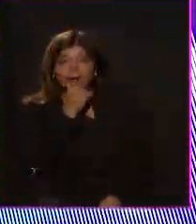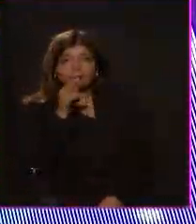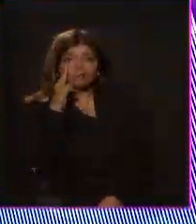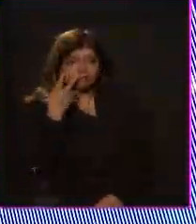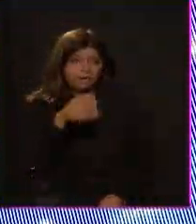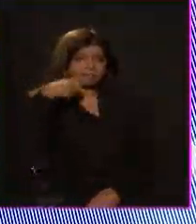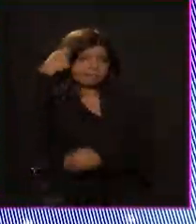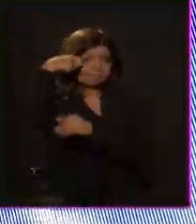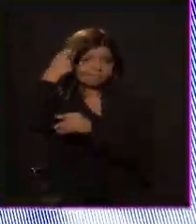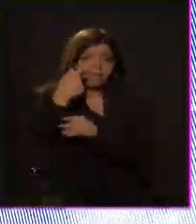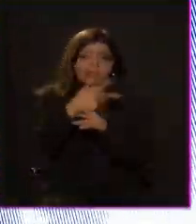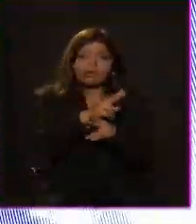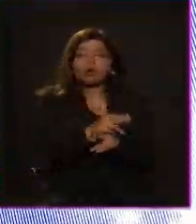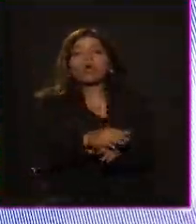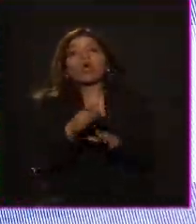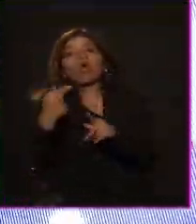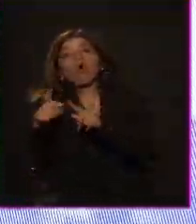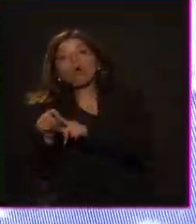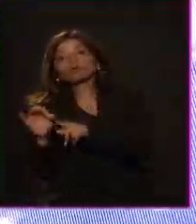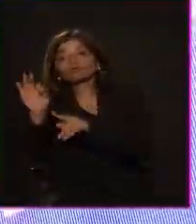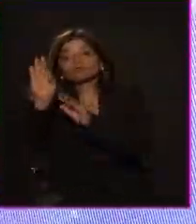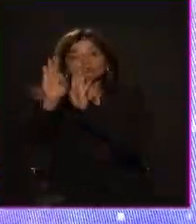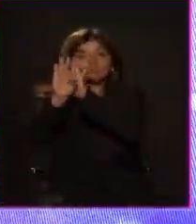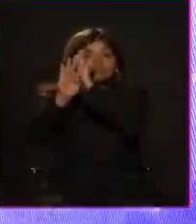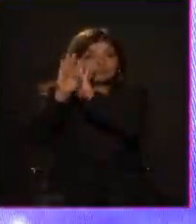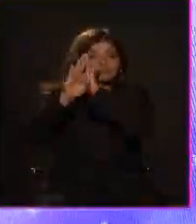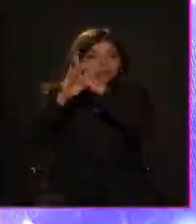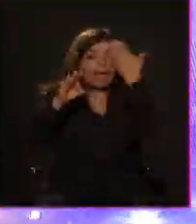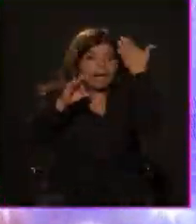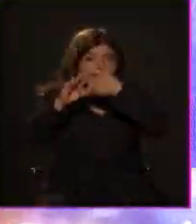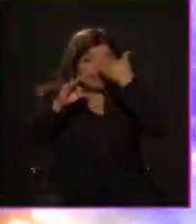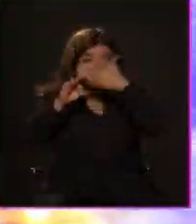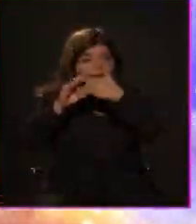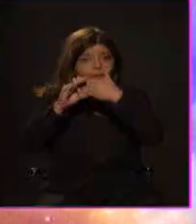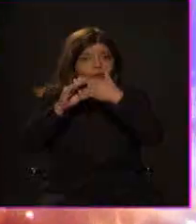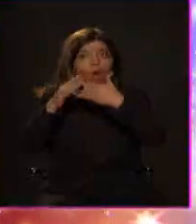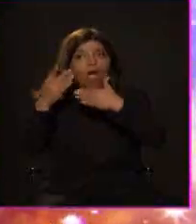mostré. Agujeros negros que se prenden en galaxias que aparentemente no tenían